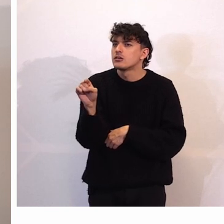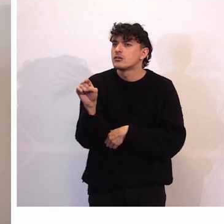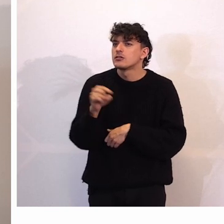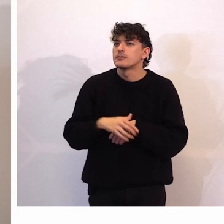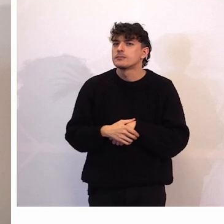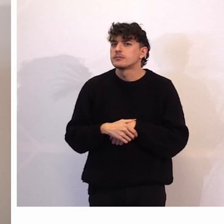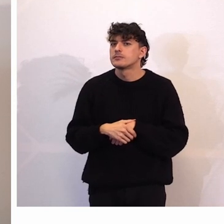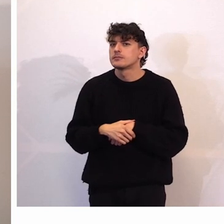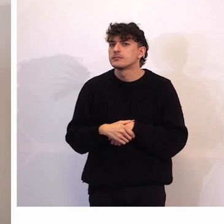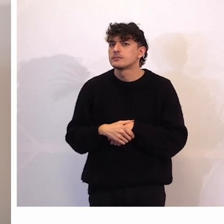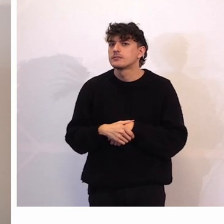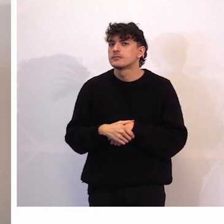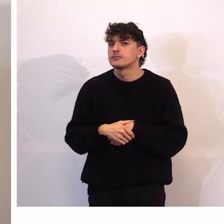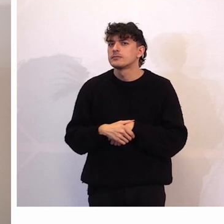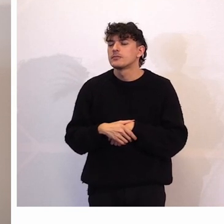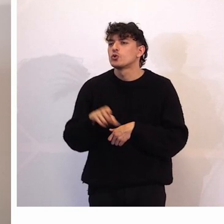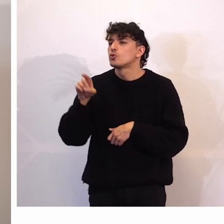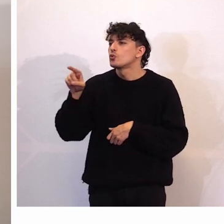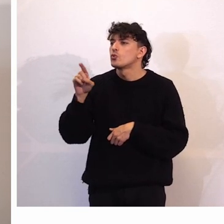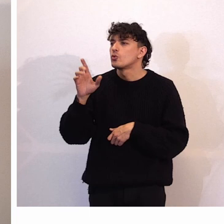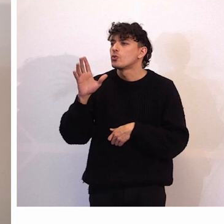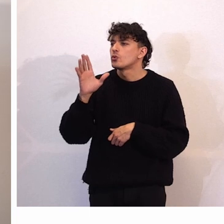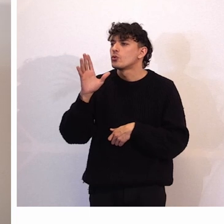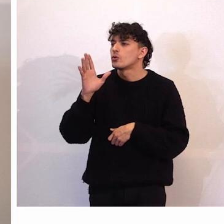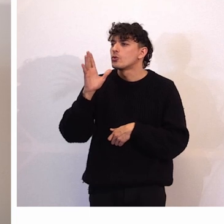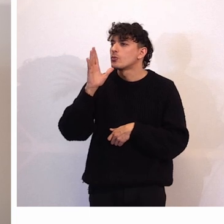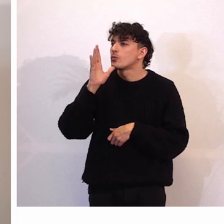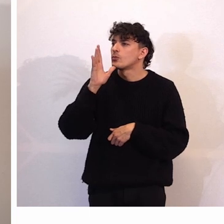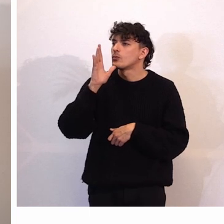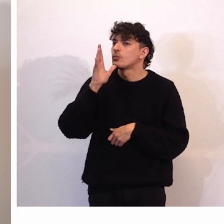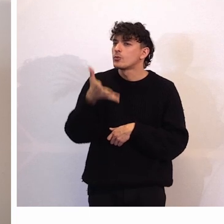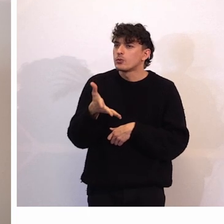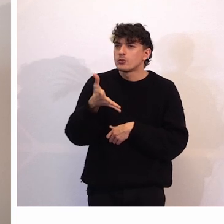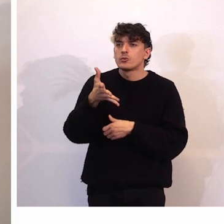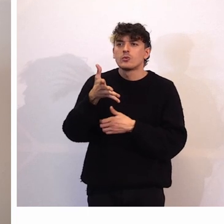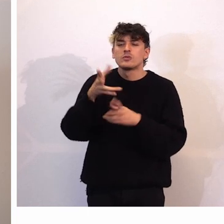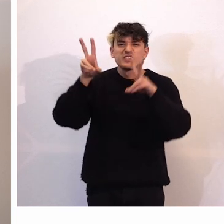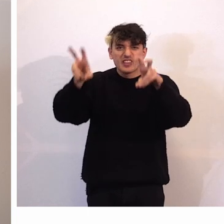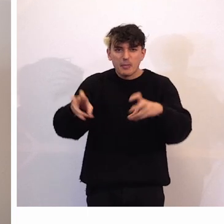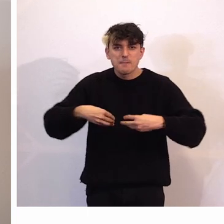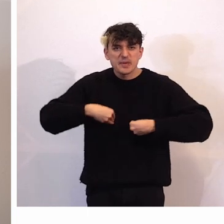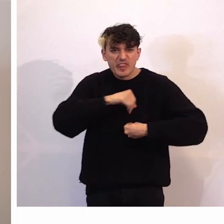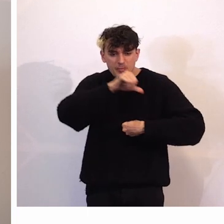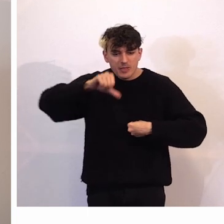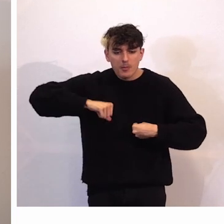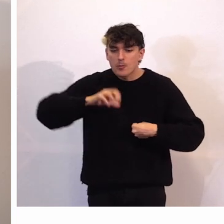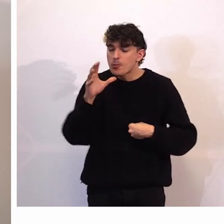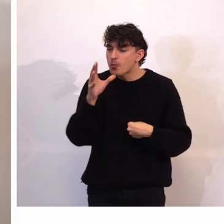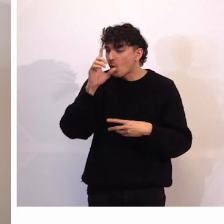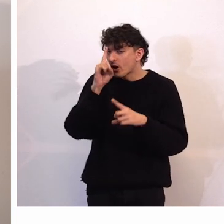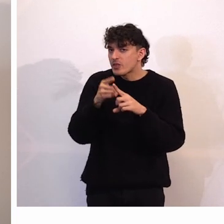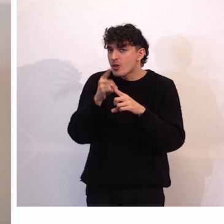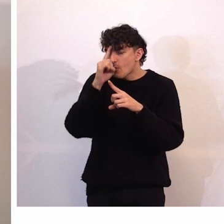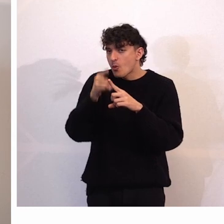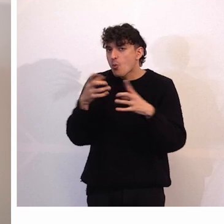tus monetivos que tienes en lo de la vida independiente? Pues mío, objetivo de